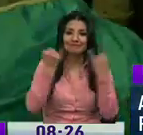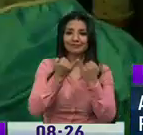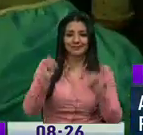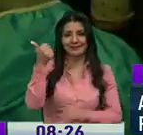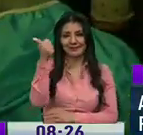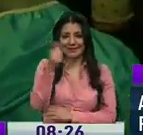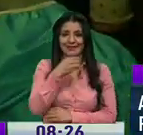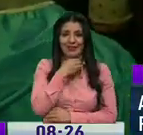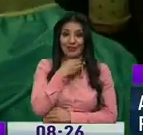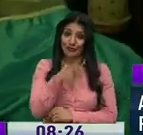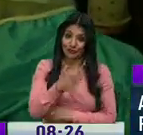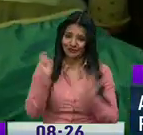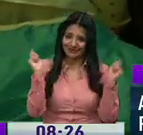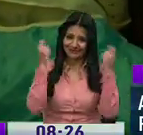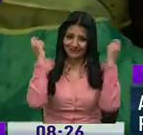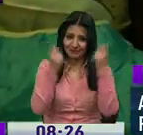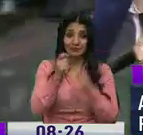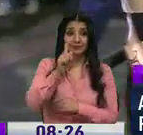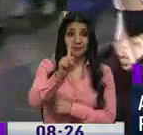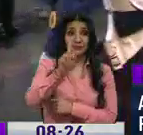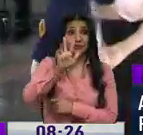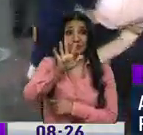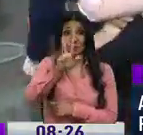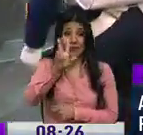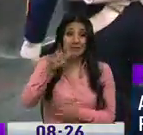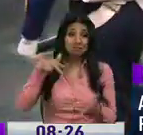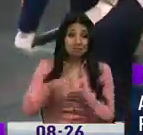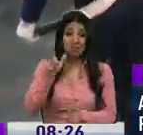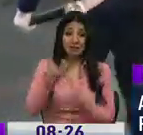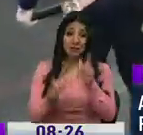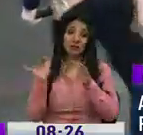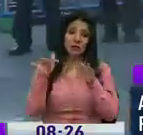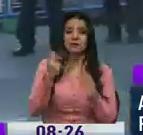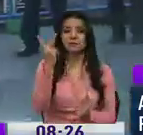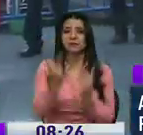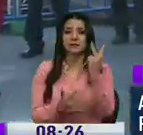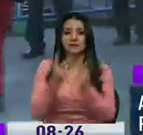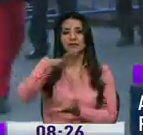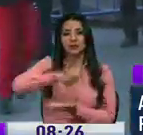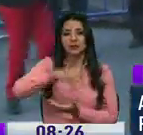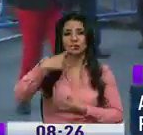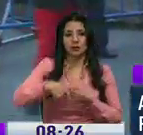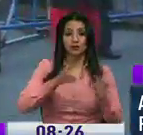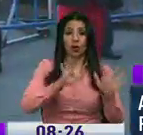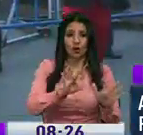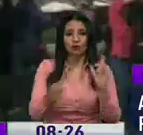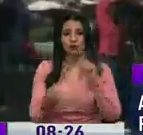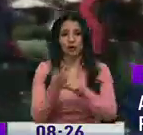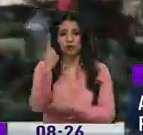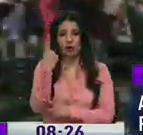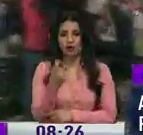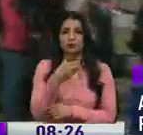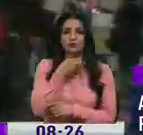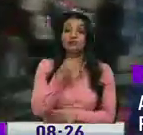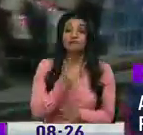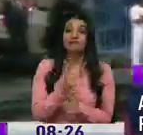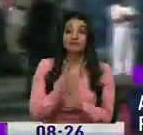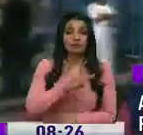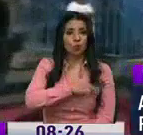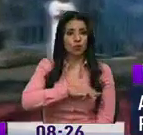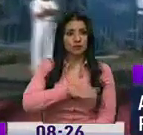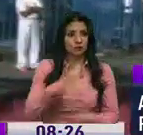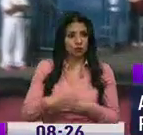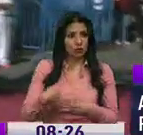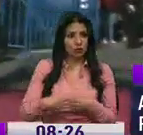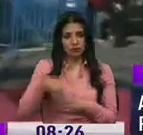independencia. Cerca de 153 mil personas visitaron el casco colonial entre el 8 al 11 de agosto, por lo cual el municipio, en